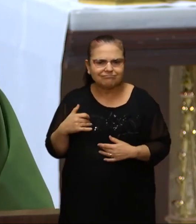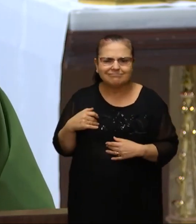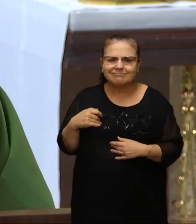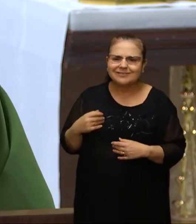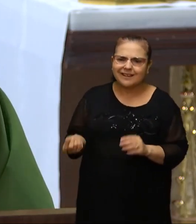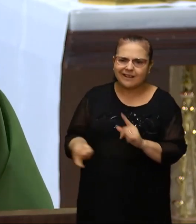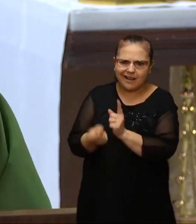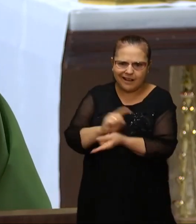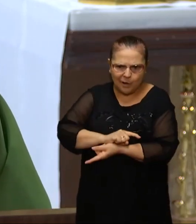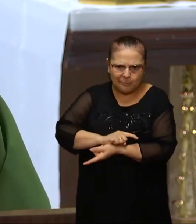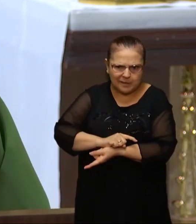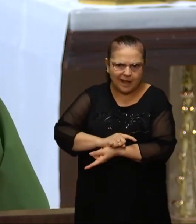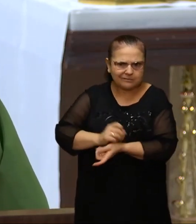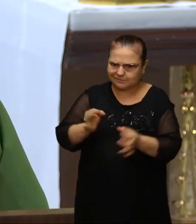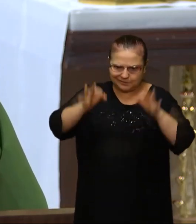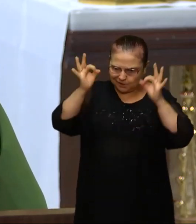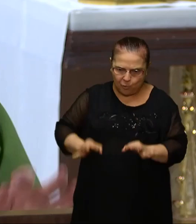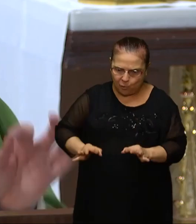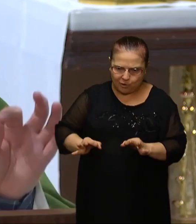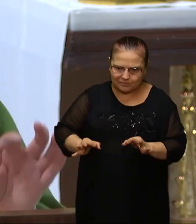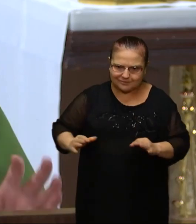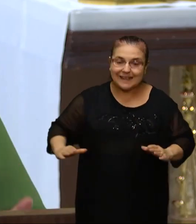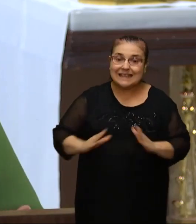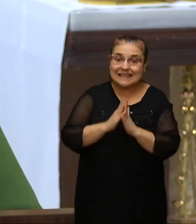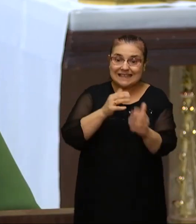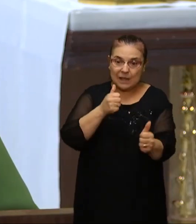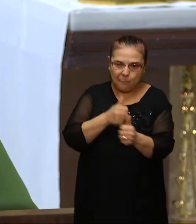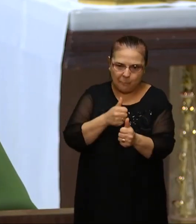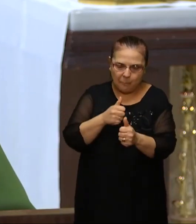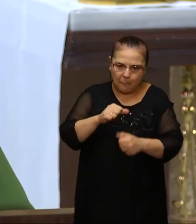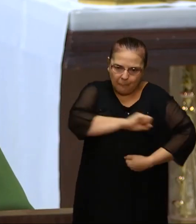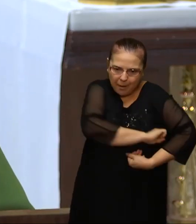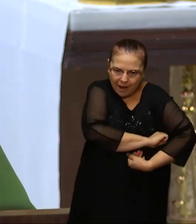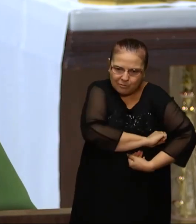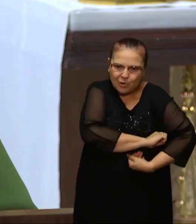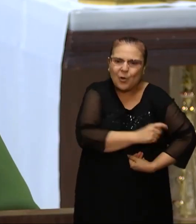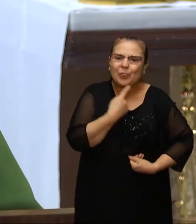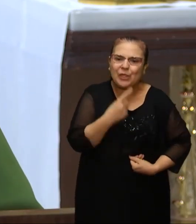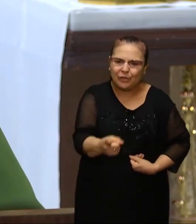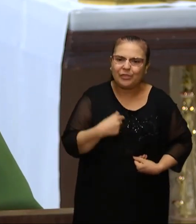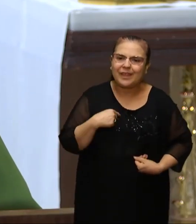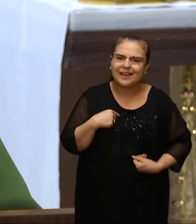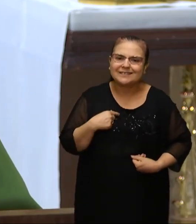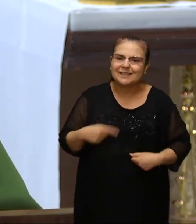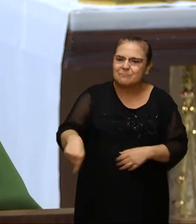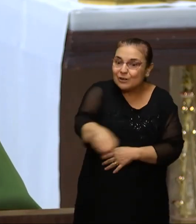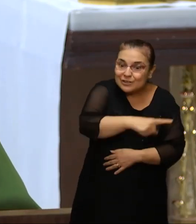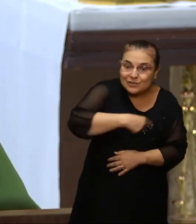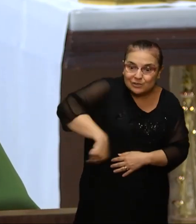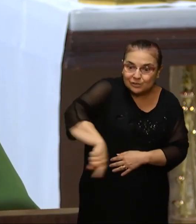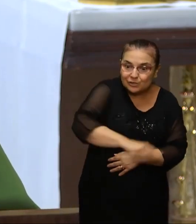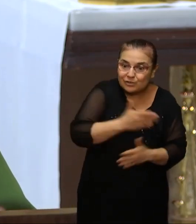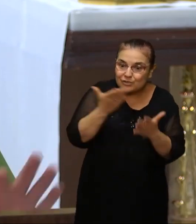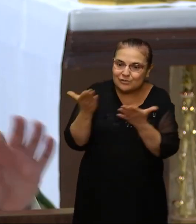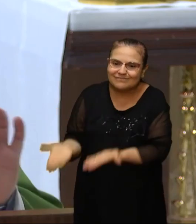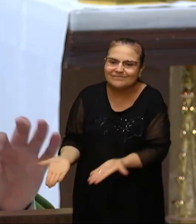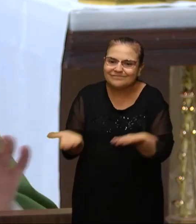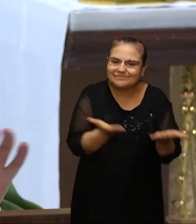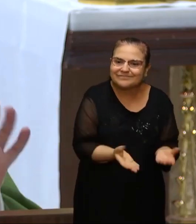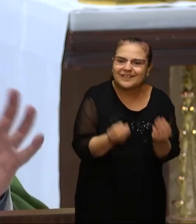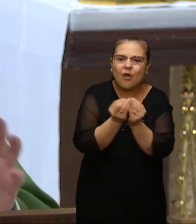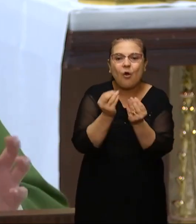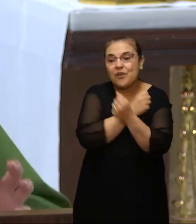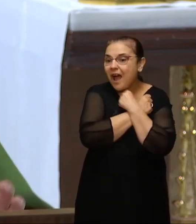no y aquí nos da la clave San Pablo nos dice sobrelleva mutuamente Con amor y el amor es